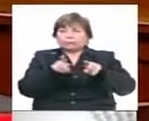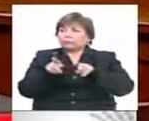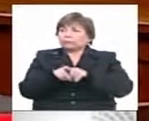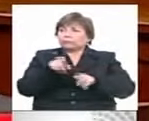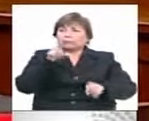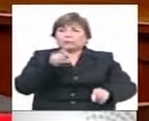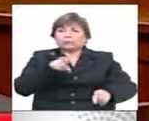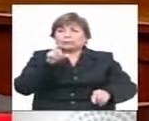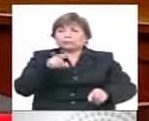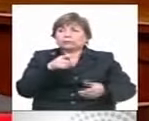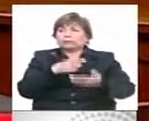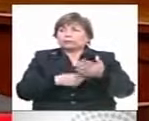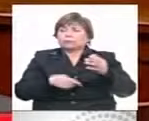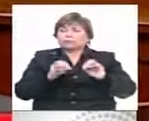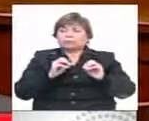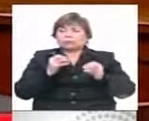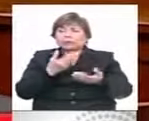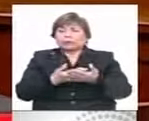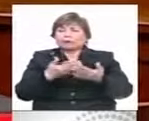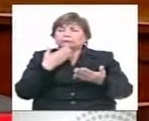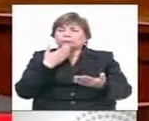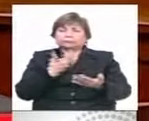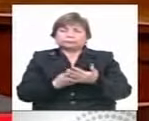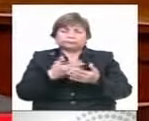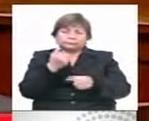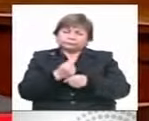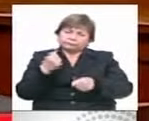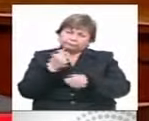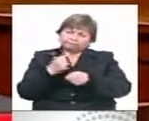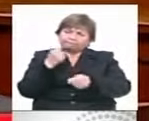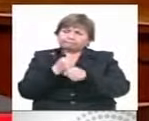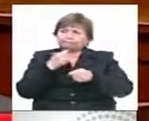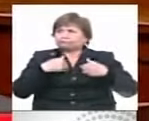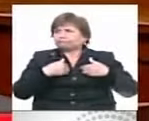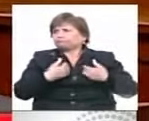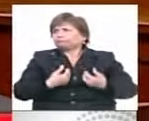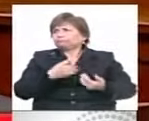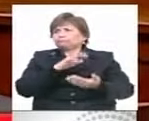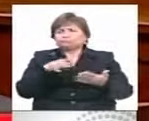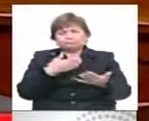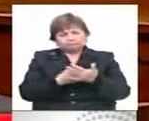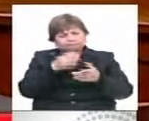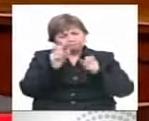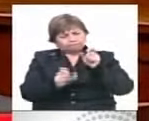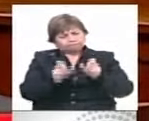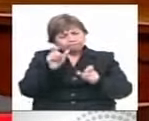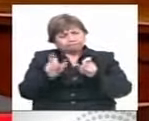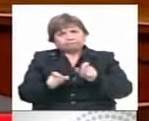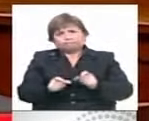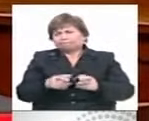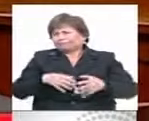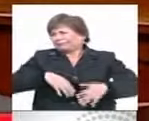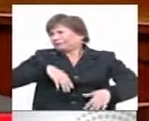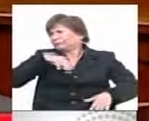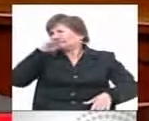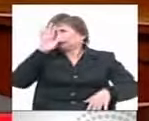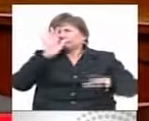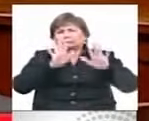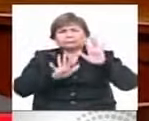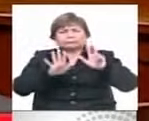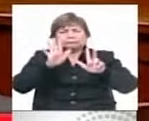indispensable resaltar que gracias al trabajo incansable de todo el personal de salud, hay más de